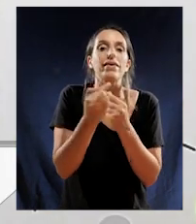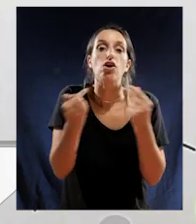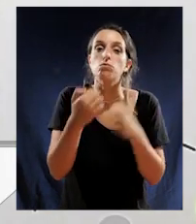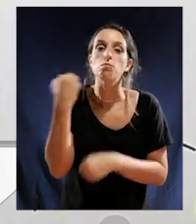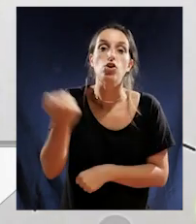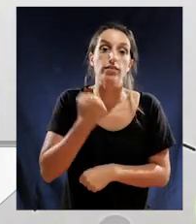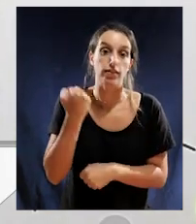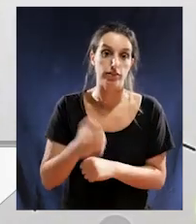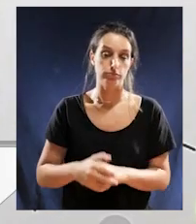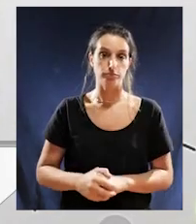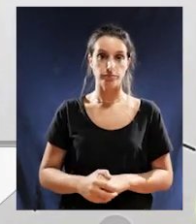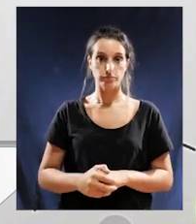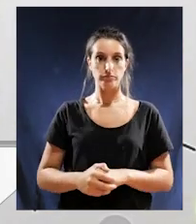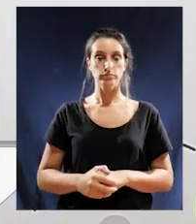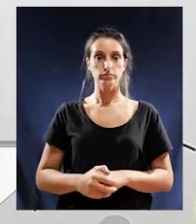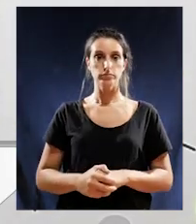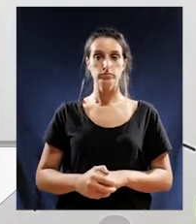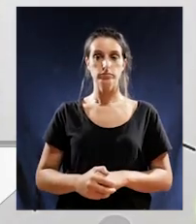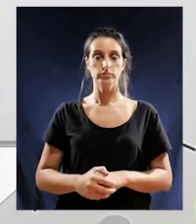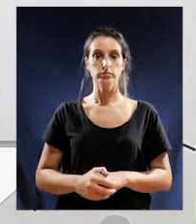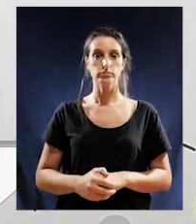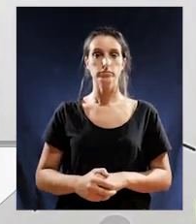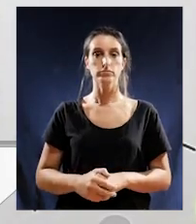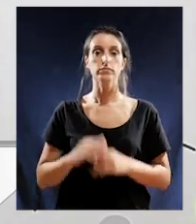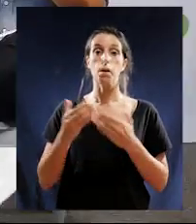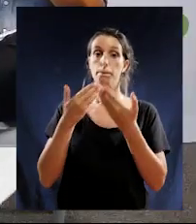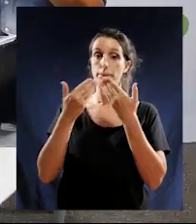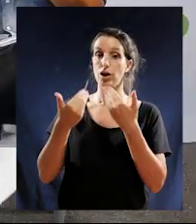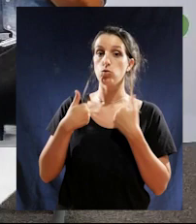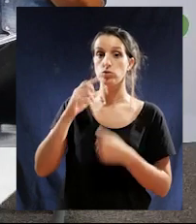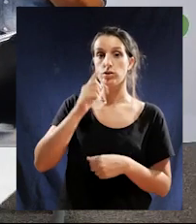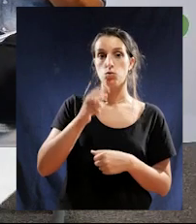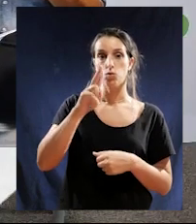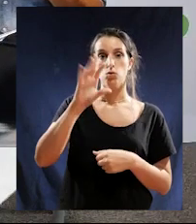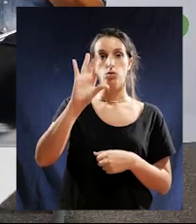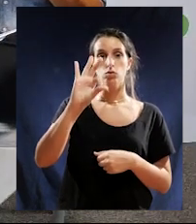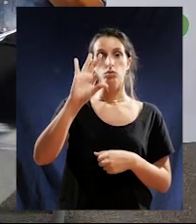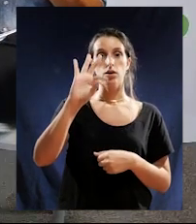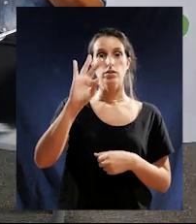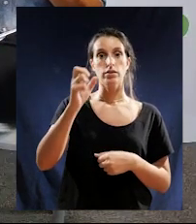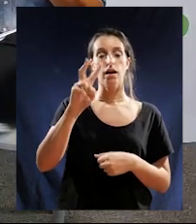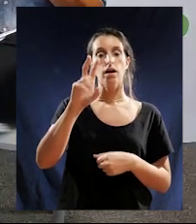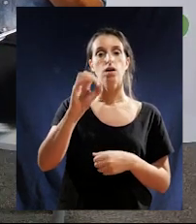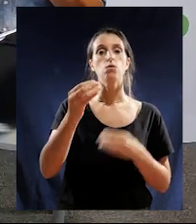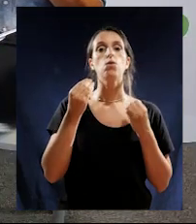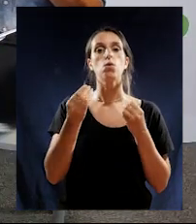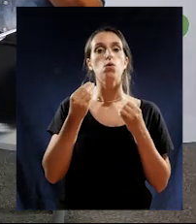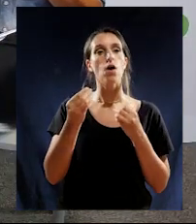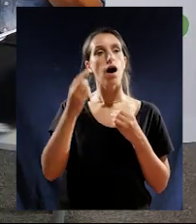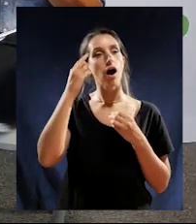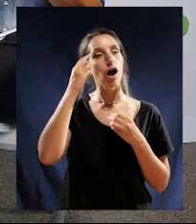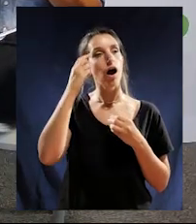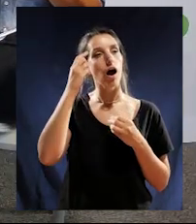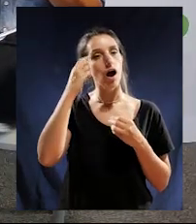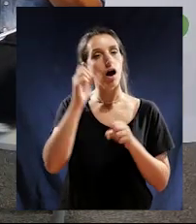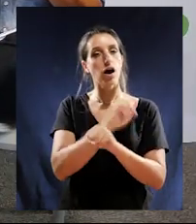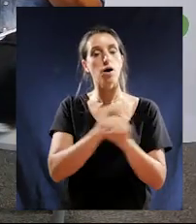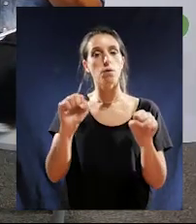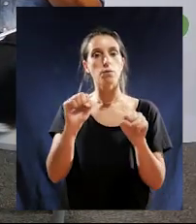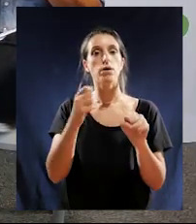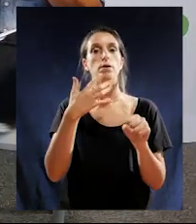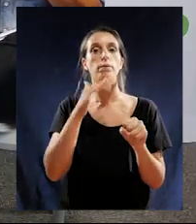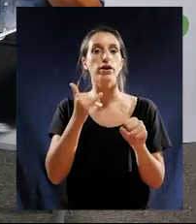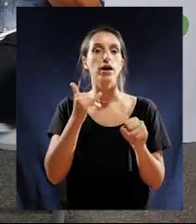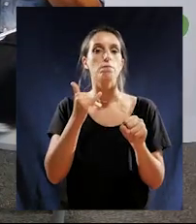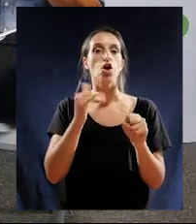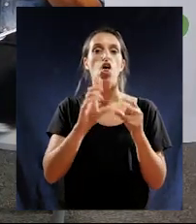las más importantes. Carmen, nos pregunta Gustavo acerca de qué reflexión podrías enviar para